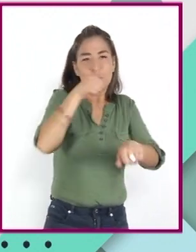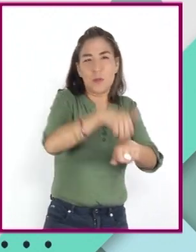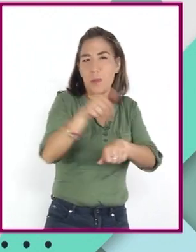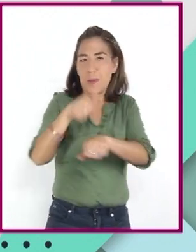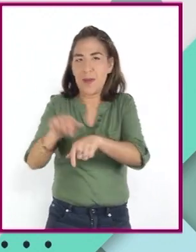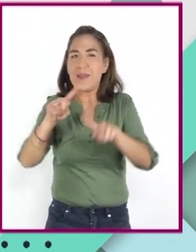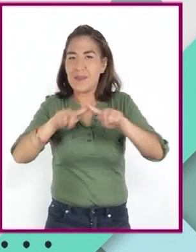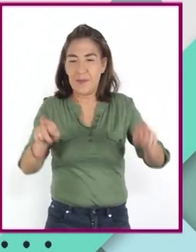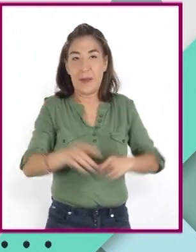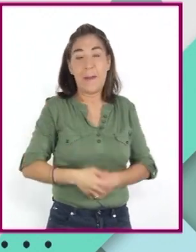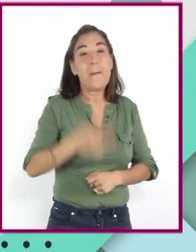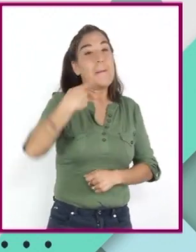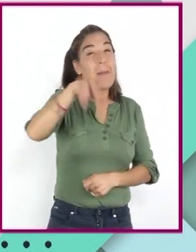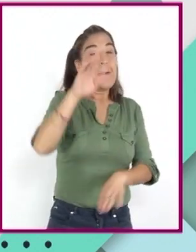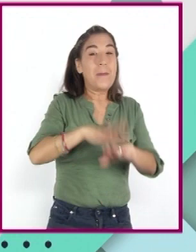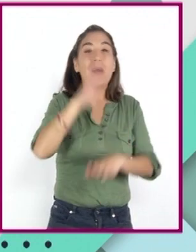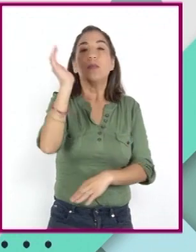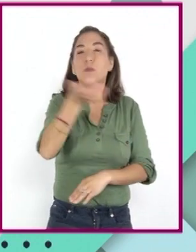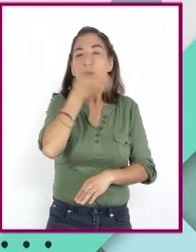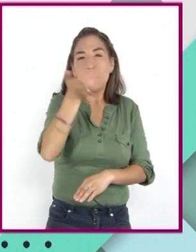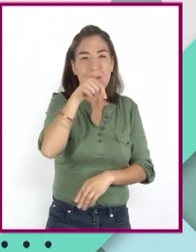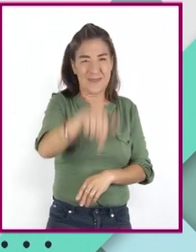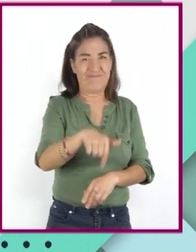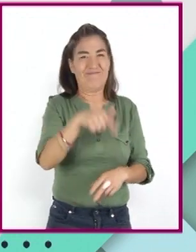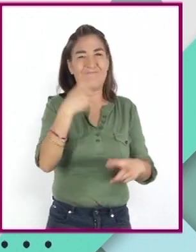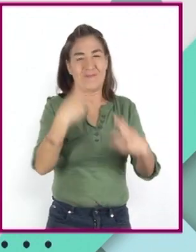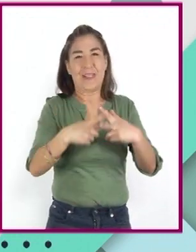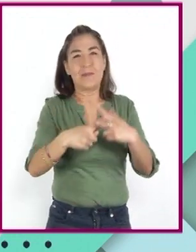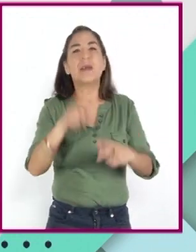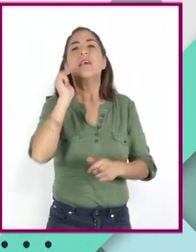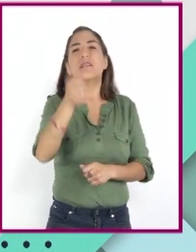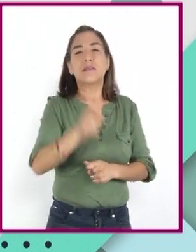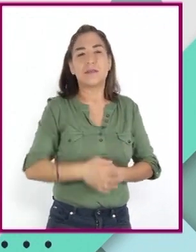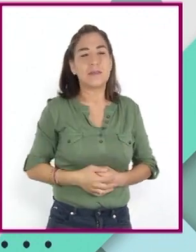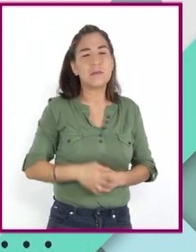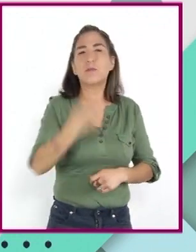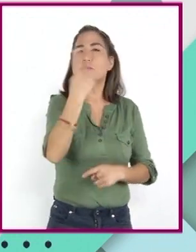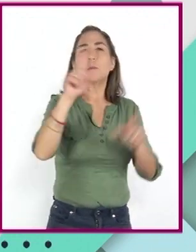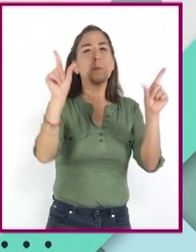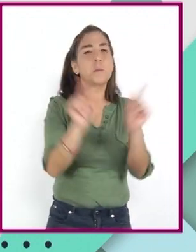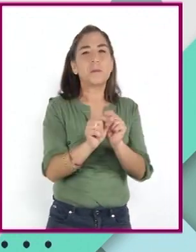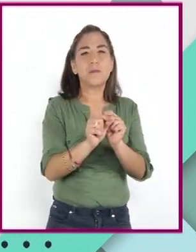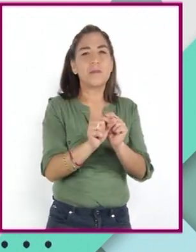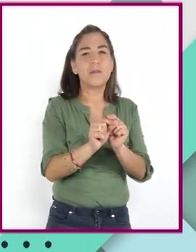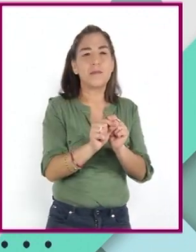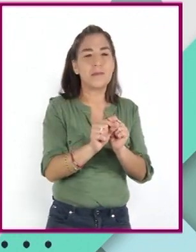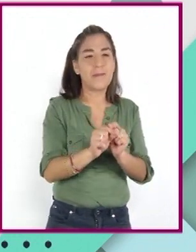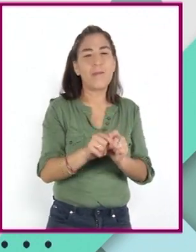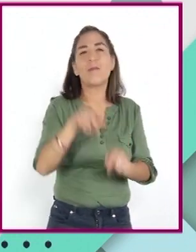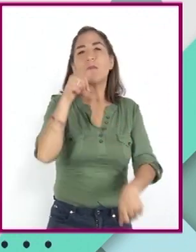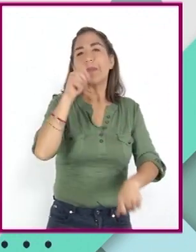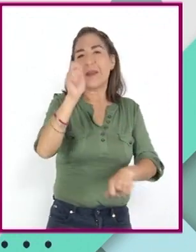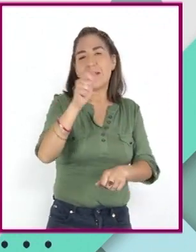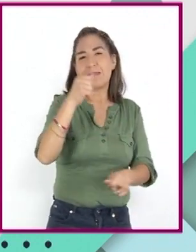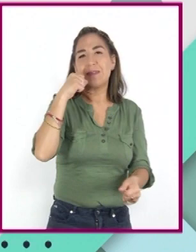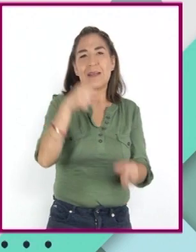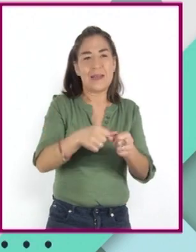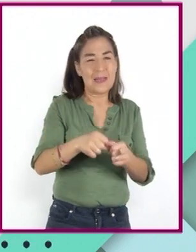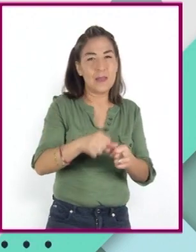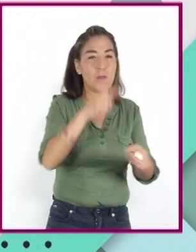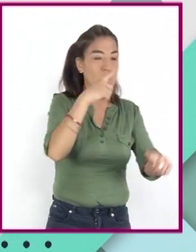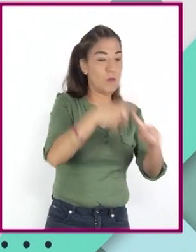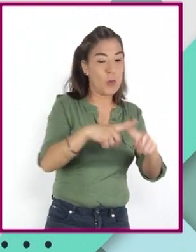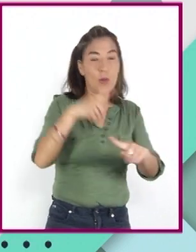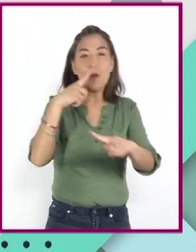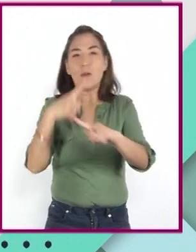lo más común en álgebra es simplemente colocar las dos literales que se están